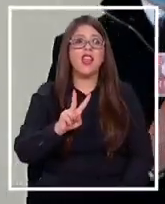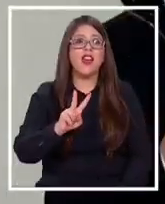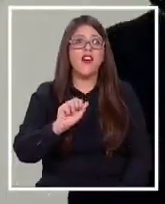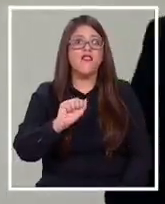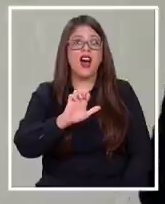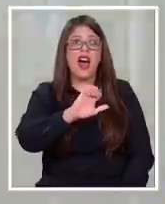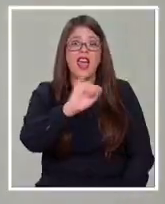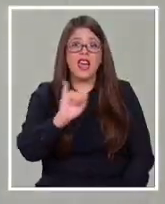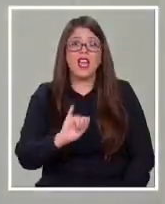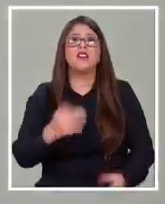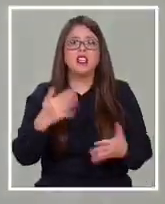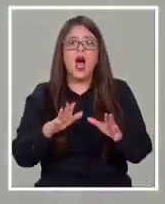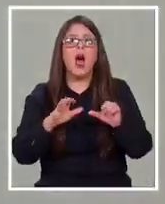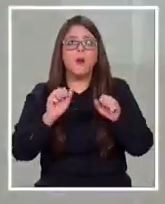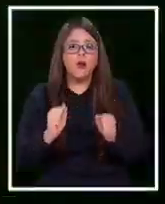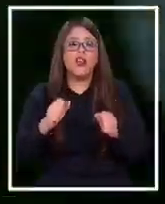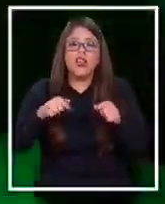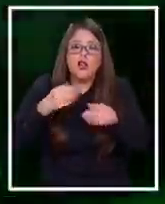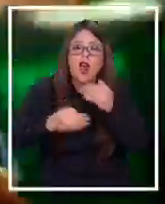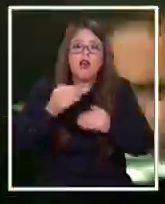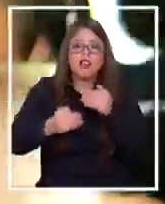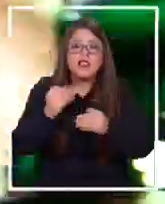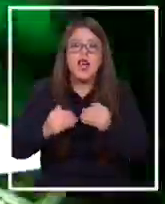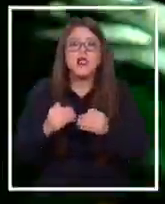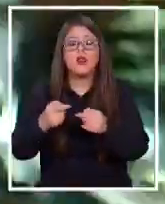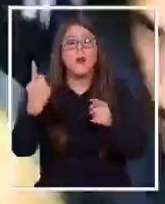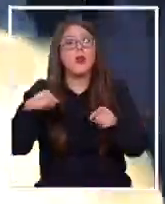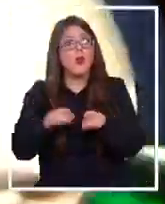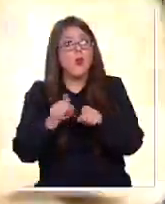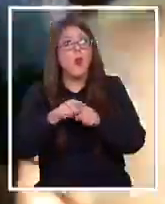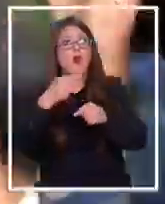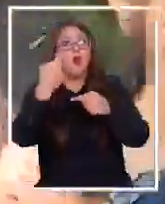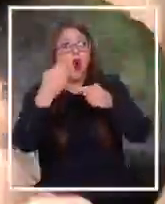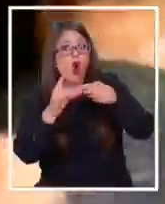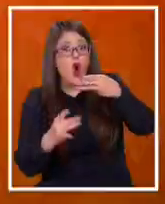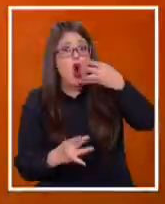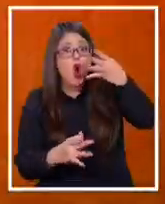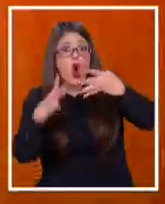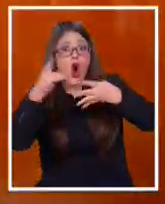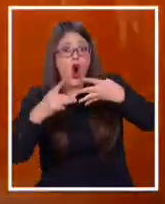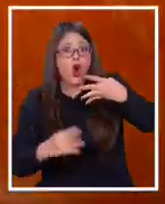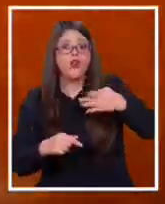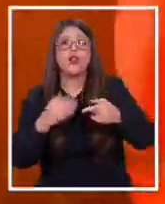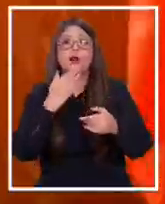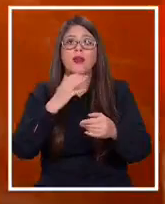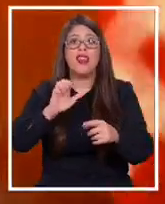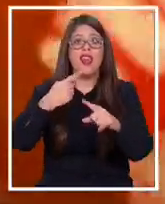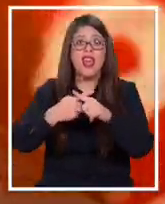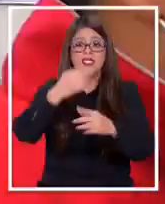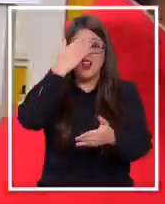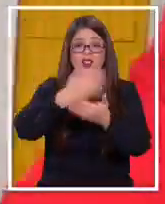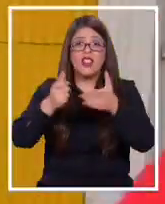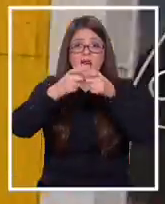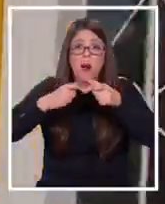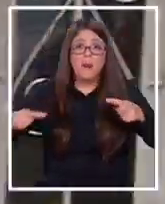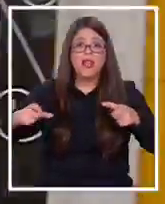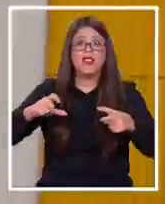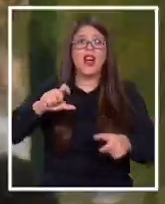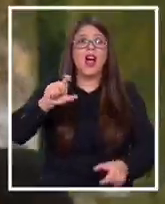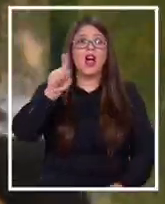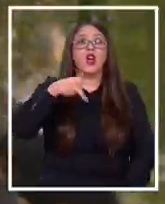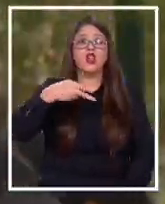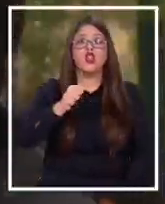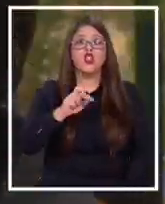Proboste dar el sí que muchos dan por hecho. Por ahora el terremoto generó otras alternativas y el exfrente amplista Jorge Charp prepara un movimiento